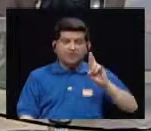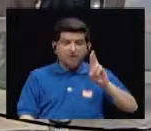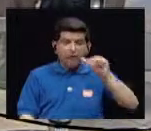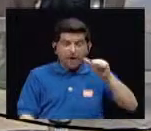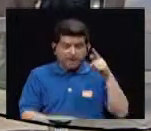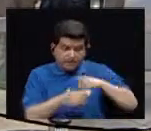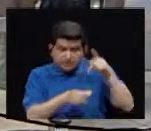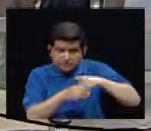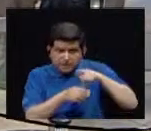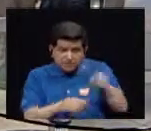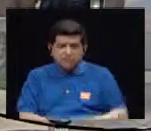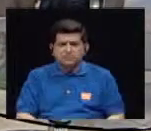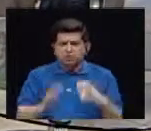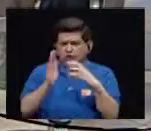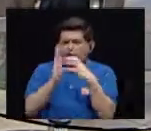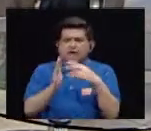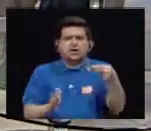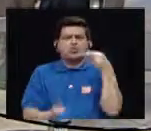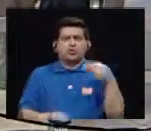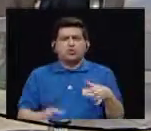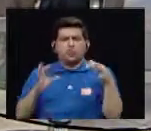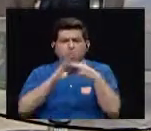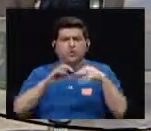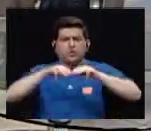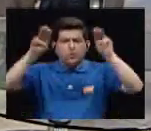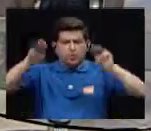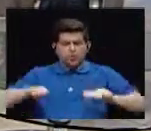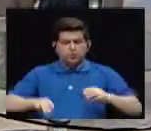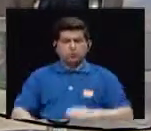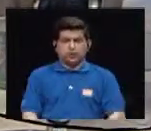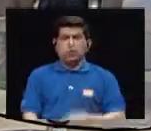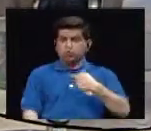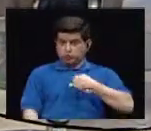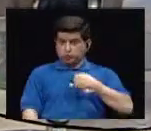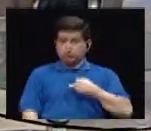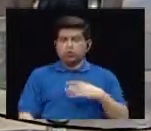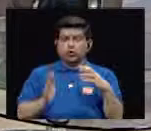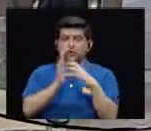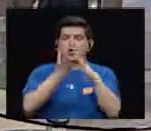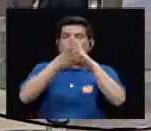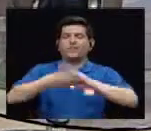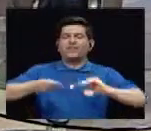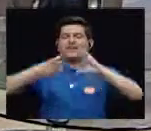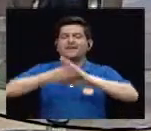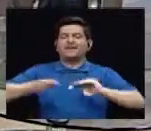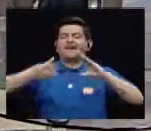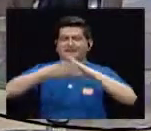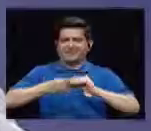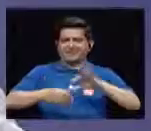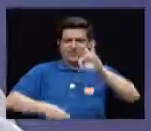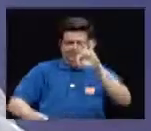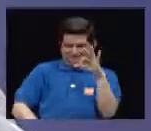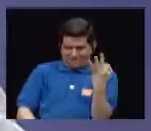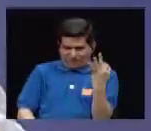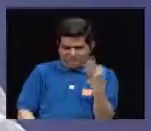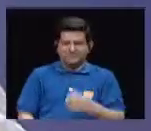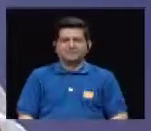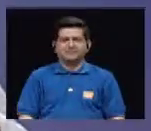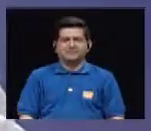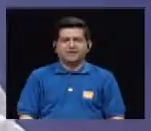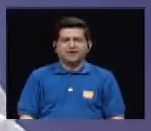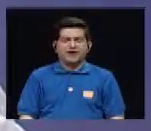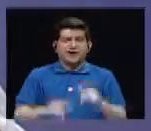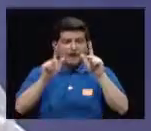Raúl Arias participó en el guión histórico junto con el museo, y yo le hice el guión narrativo, ¿verdad? De tal forma